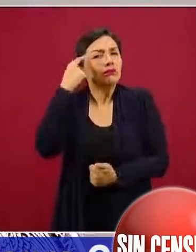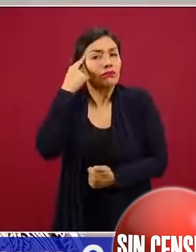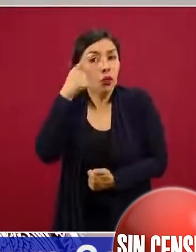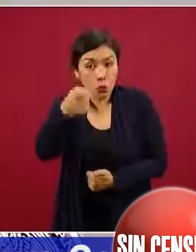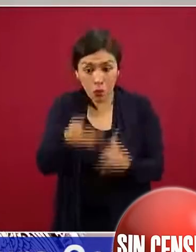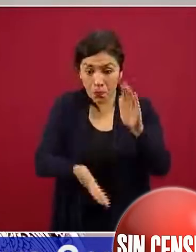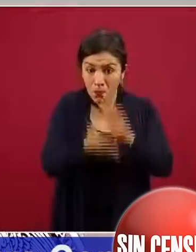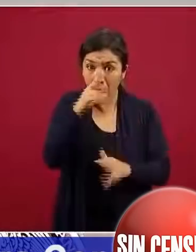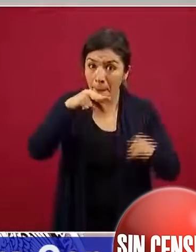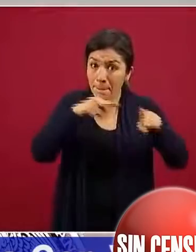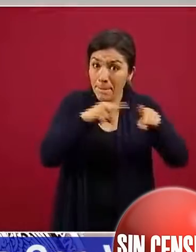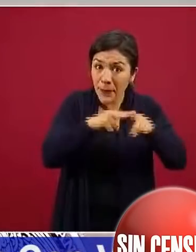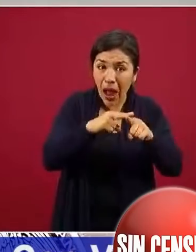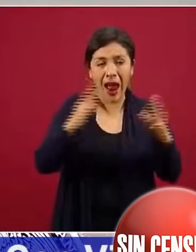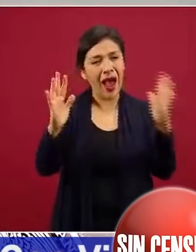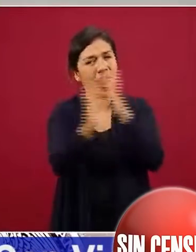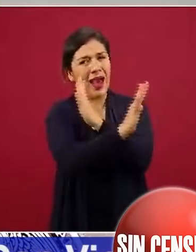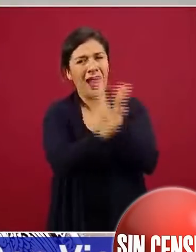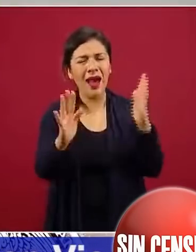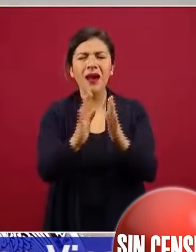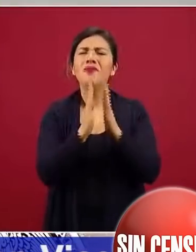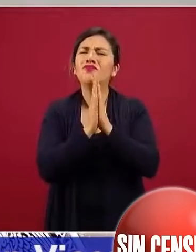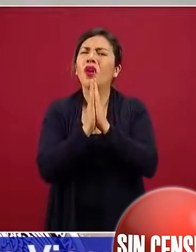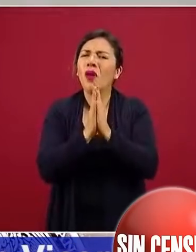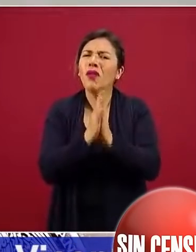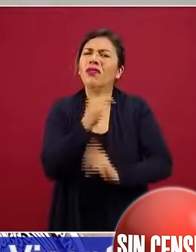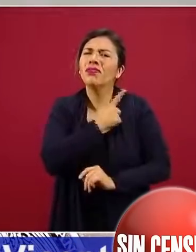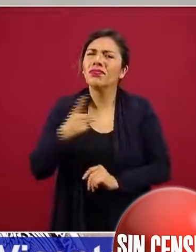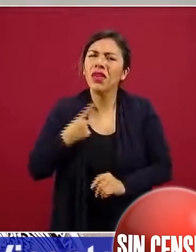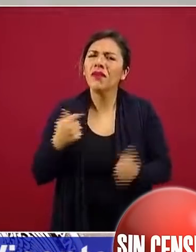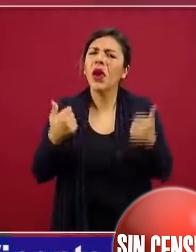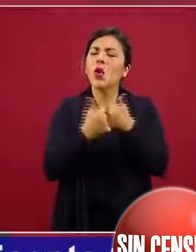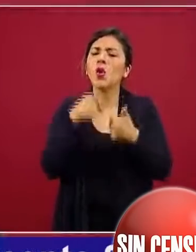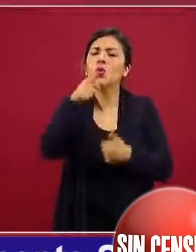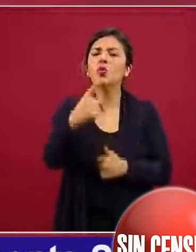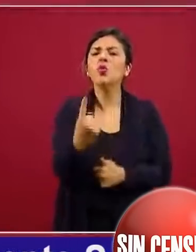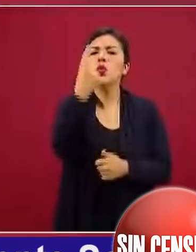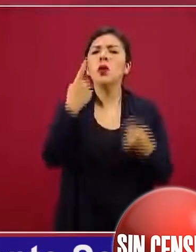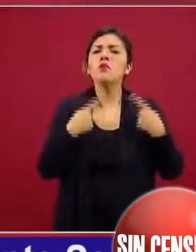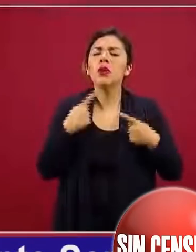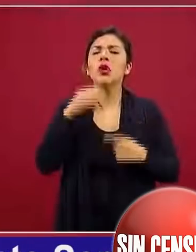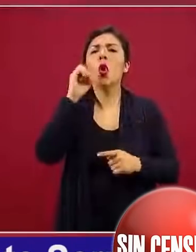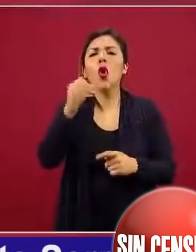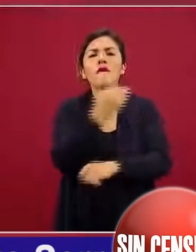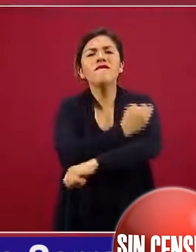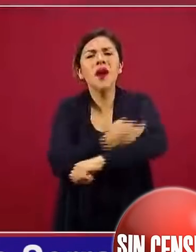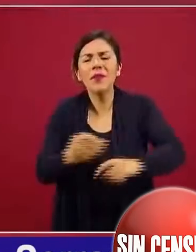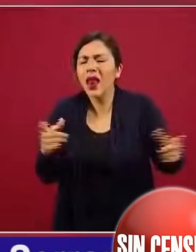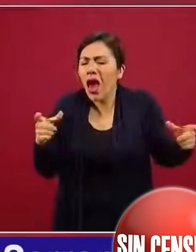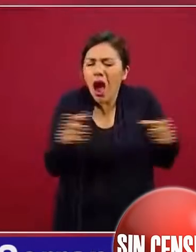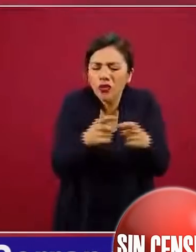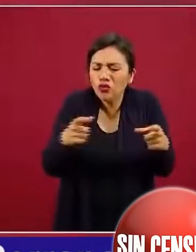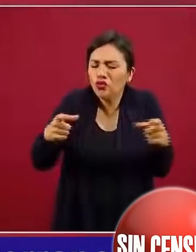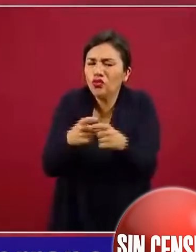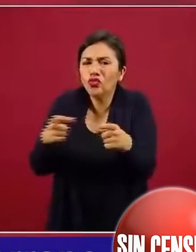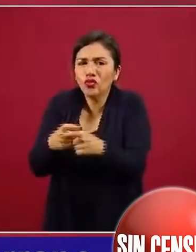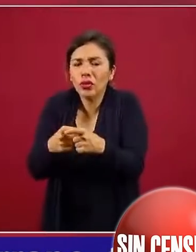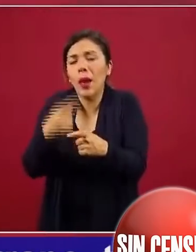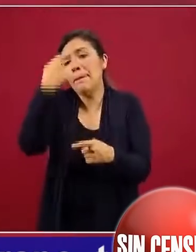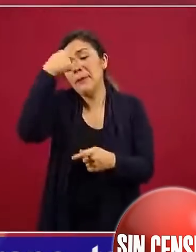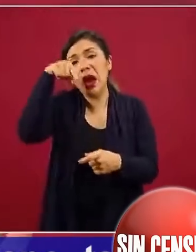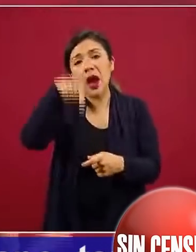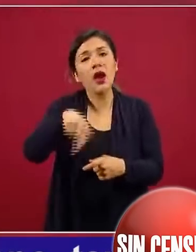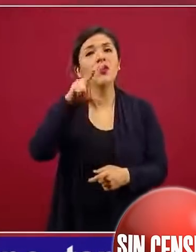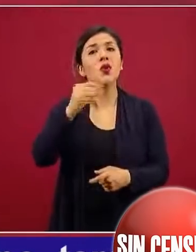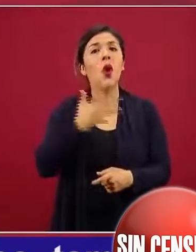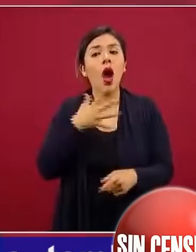sale al parque, sale a un espacio público, procure hacerlo en forma individual o en grupos familiares muy pequeños para que